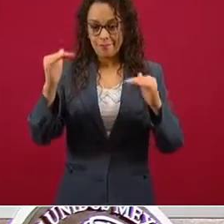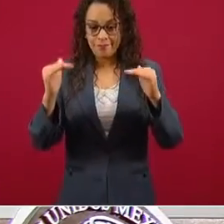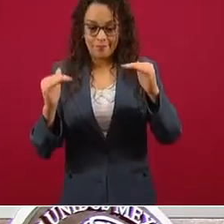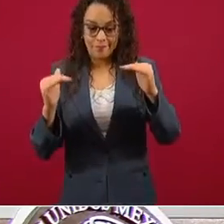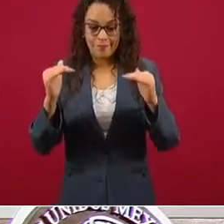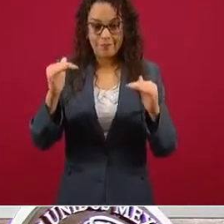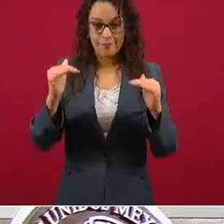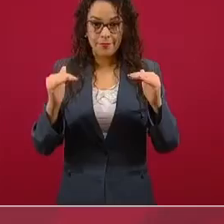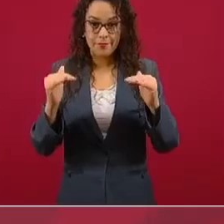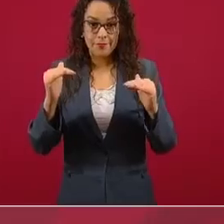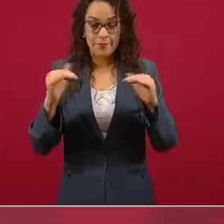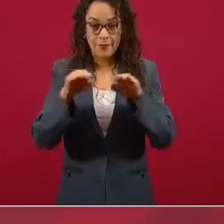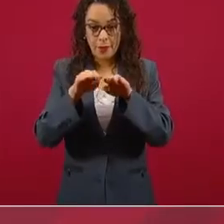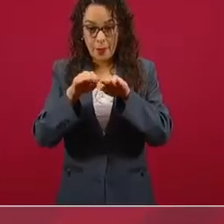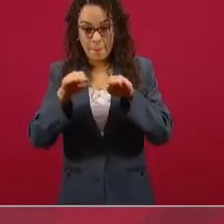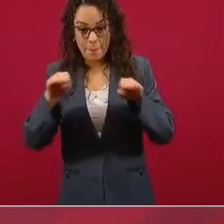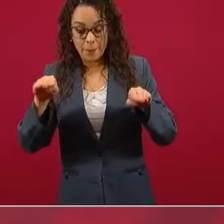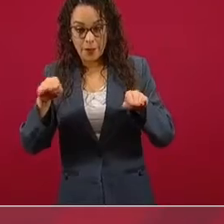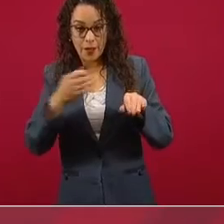con la economía.